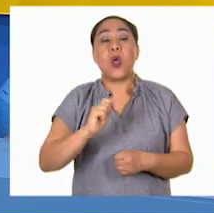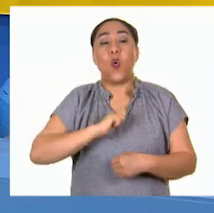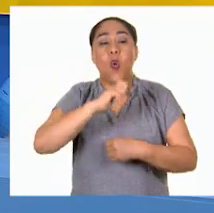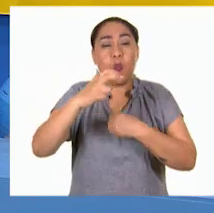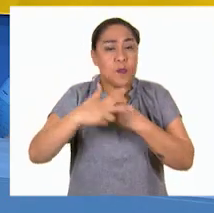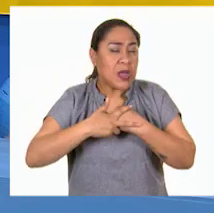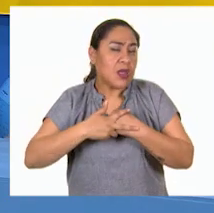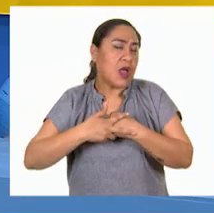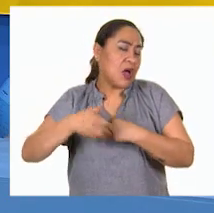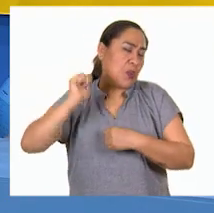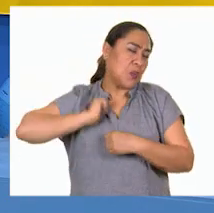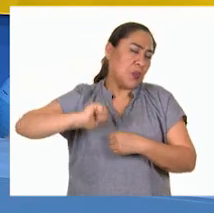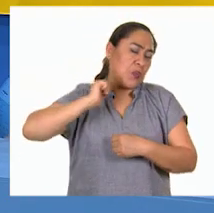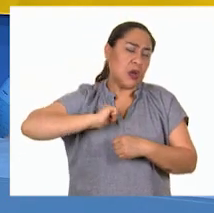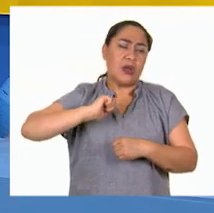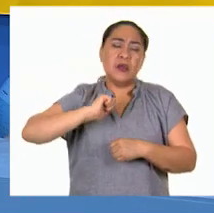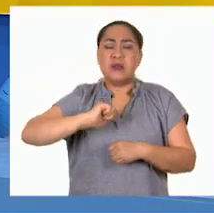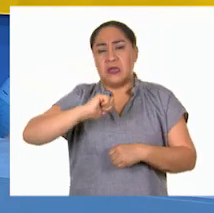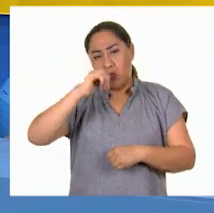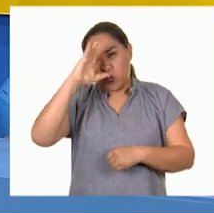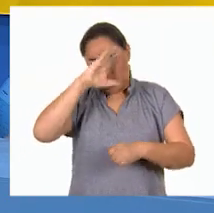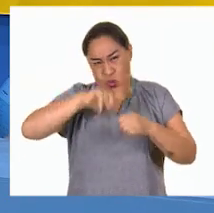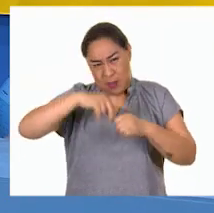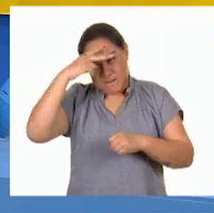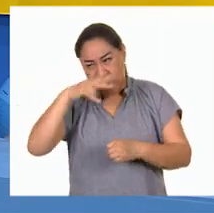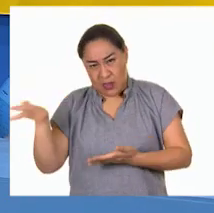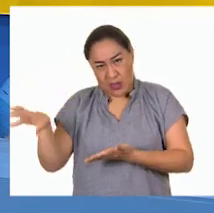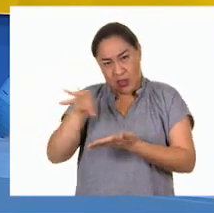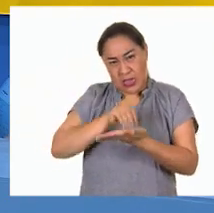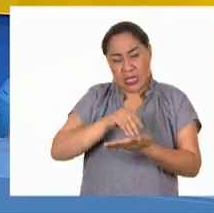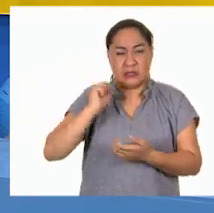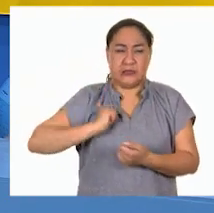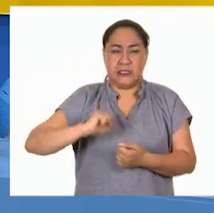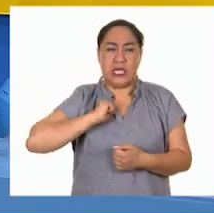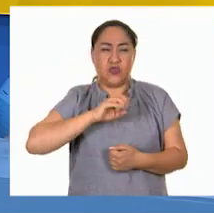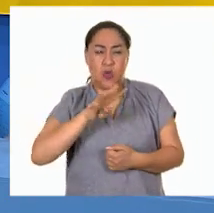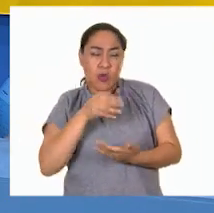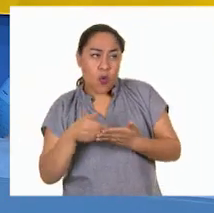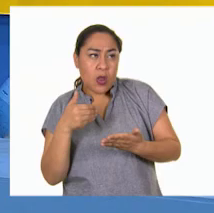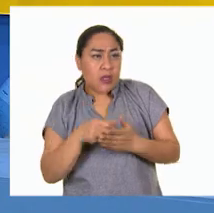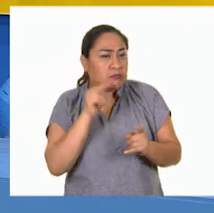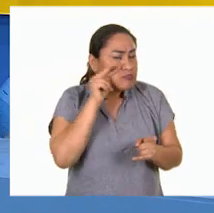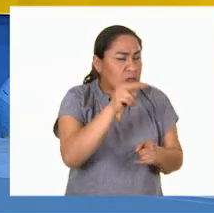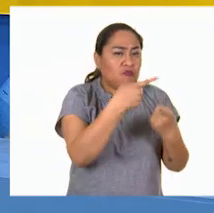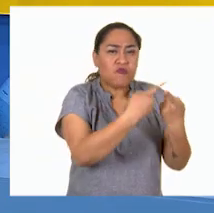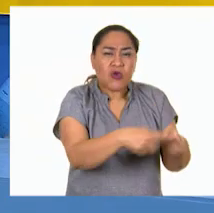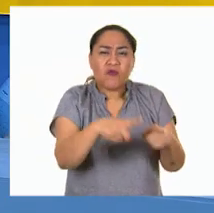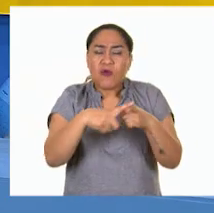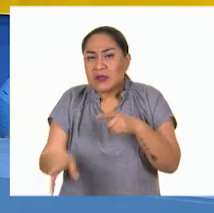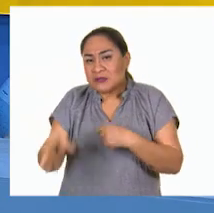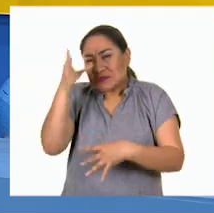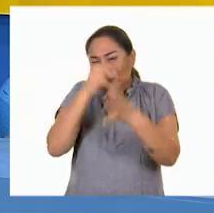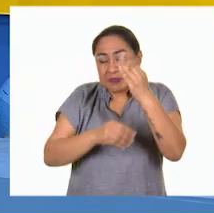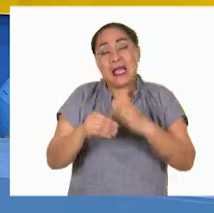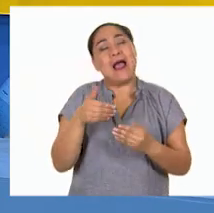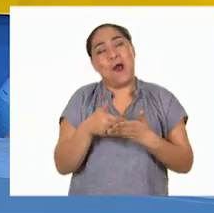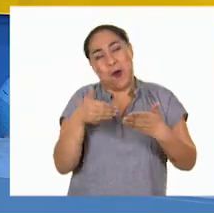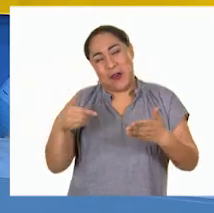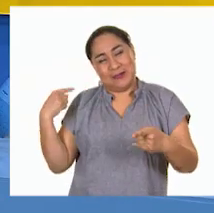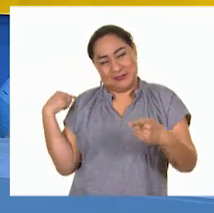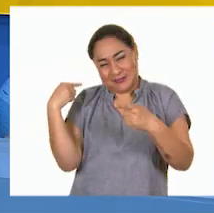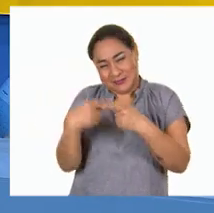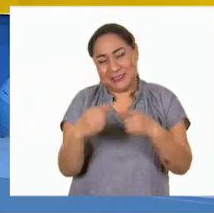europea en la cultura mexicana de finales del siglo XIX se puede observar en distintos escenarios, pero a lo largo de esta clase nos